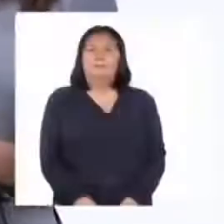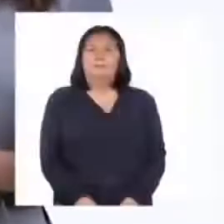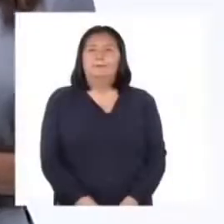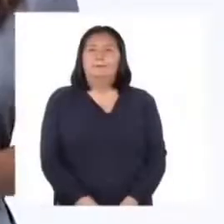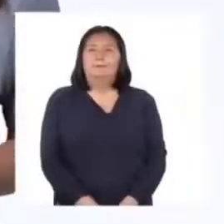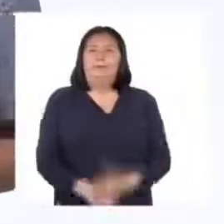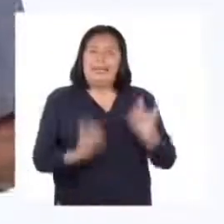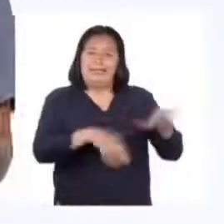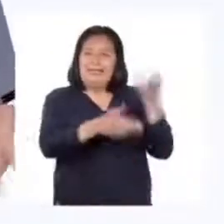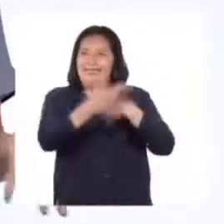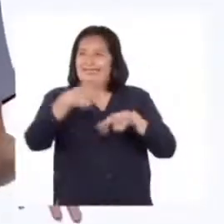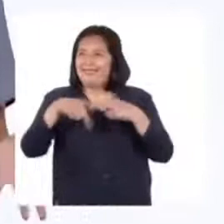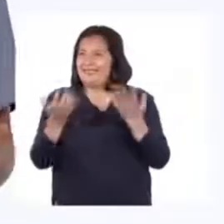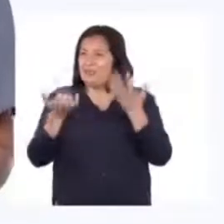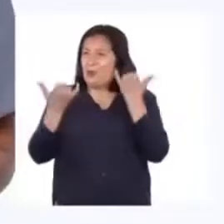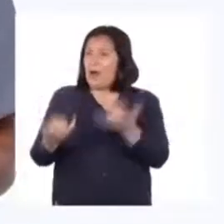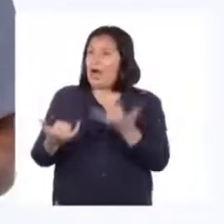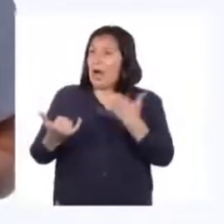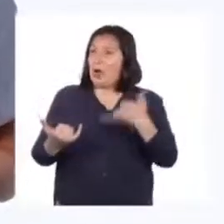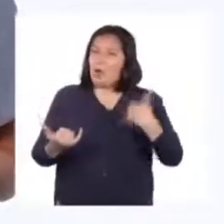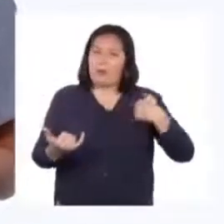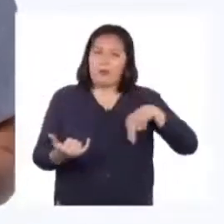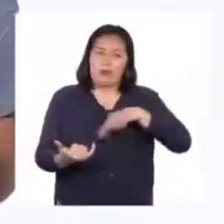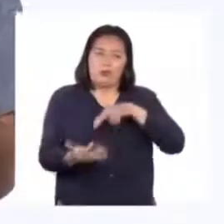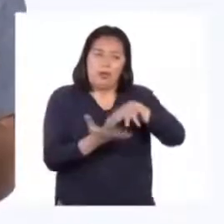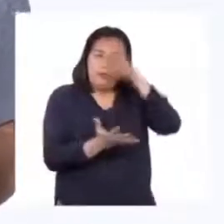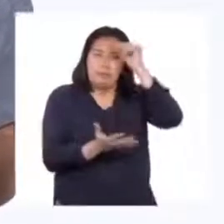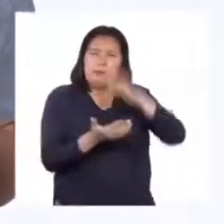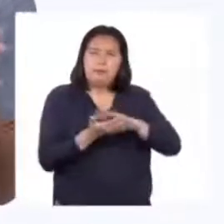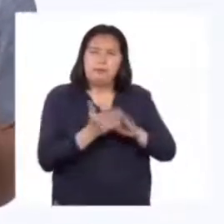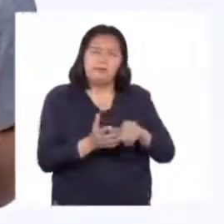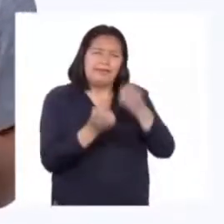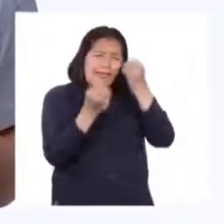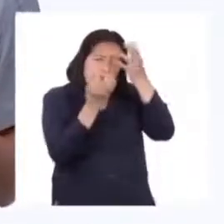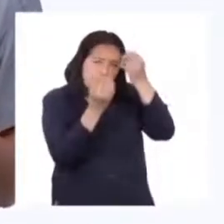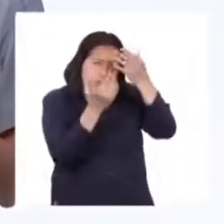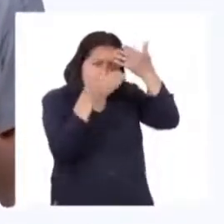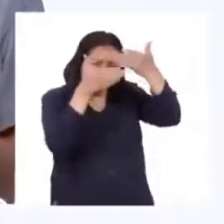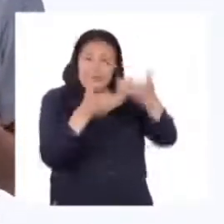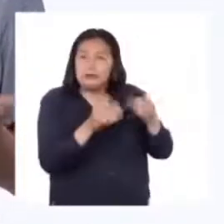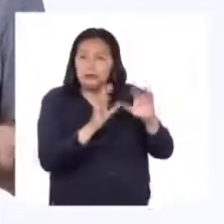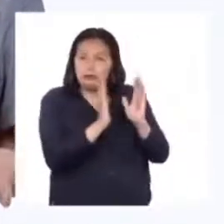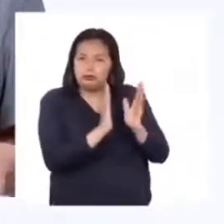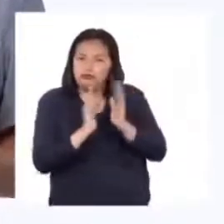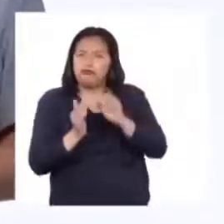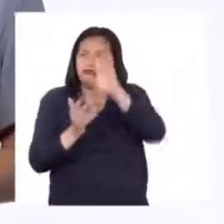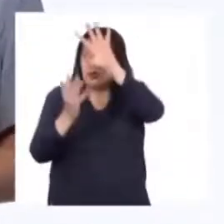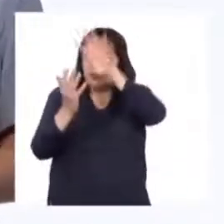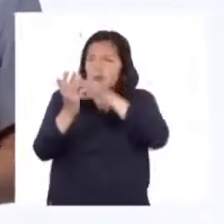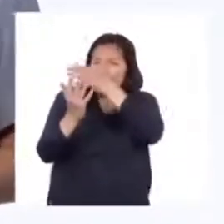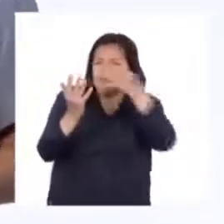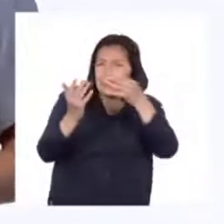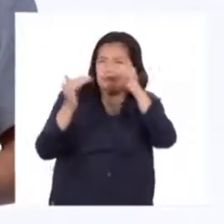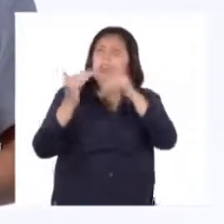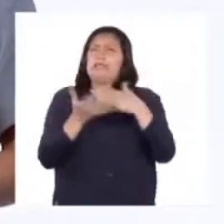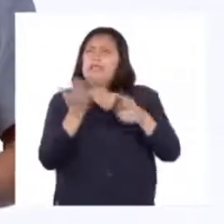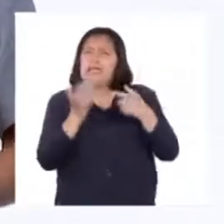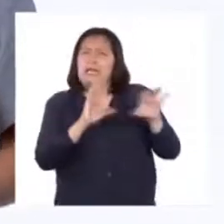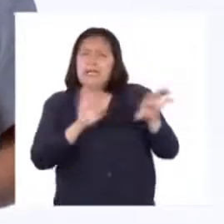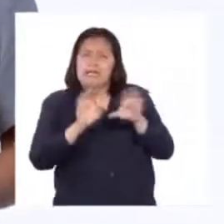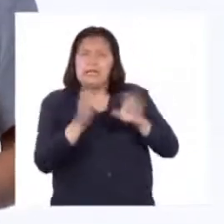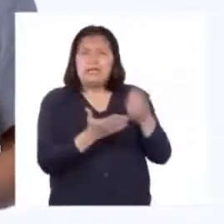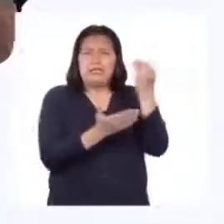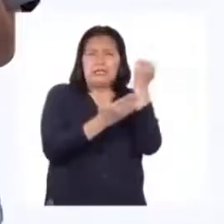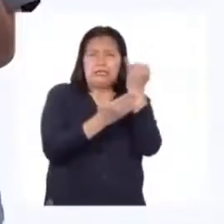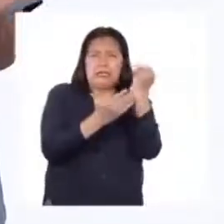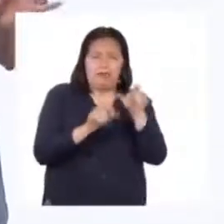Ya estamos de regreso. El día de hoy estamos aprendiendo a organizar datos en una tabla de frecuencia y elaborar muy interesantes gráficos